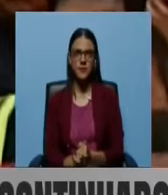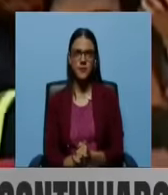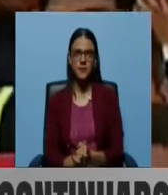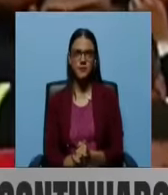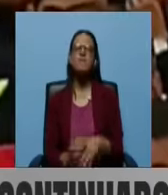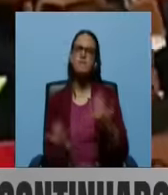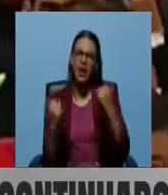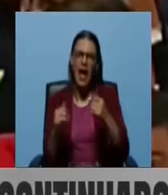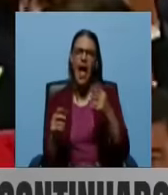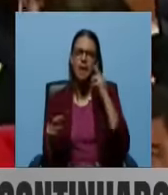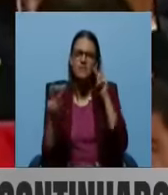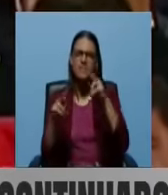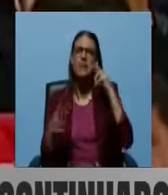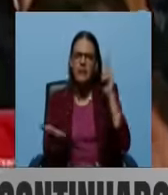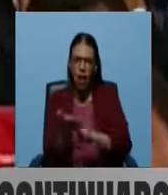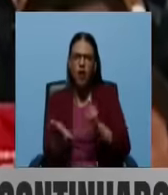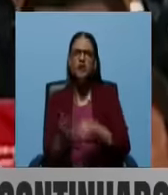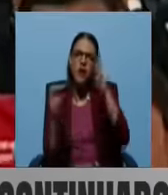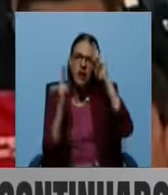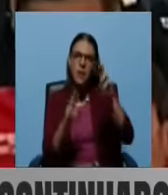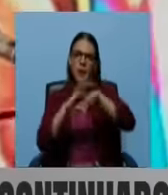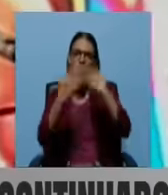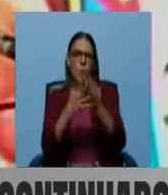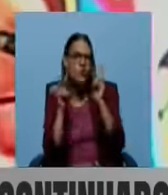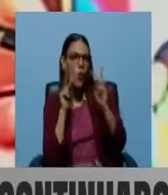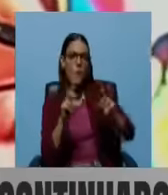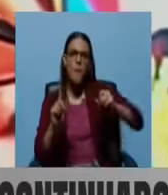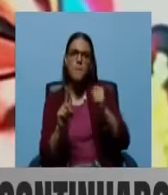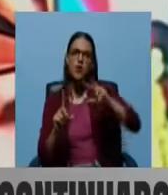Que nos reconozcan en el mundo.